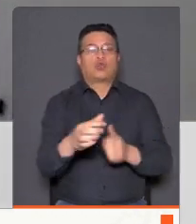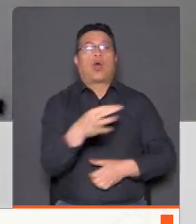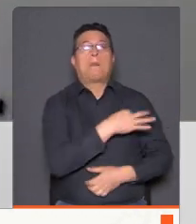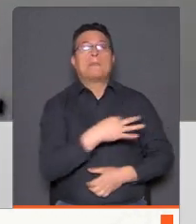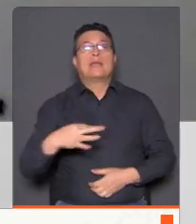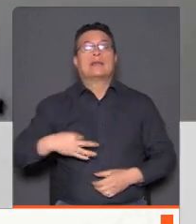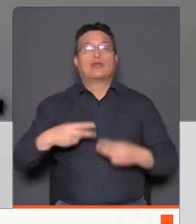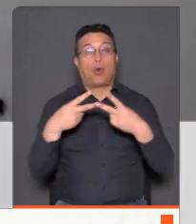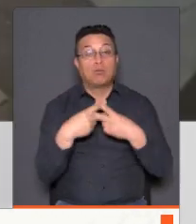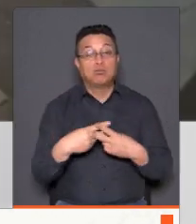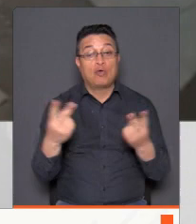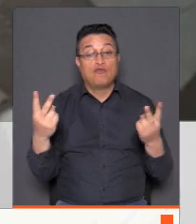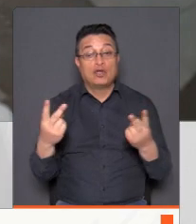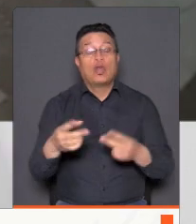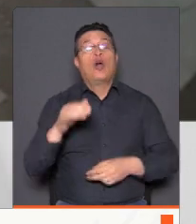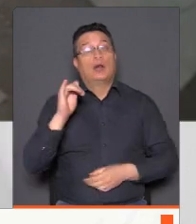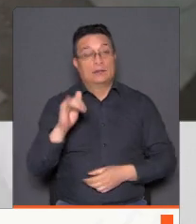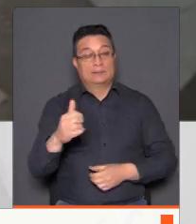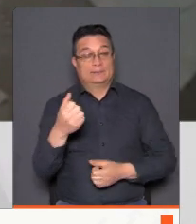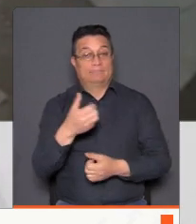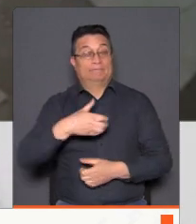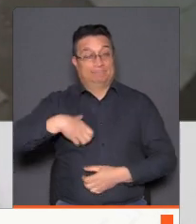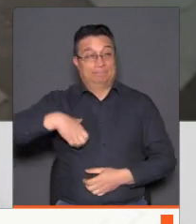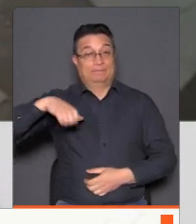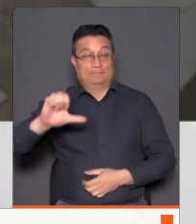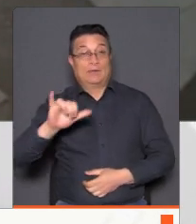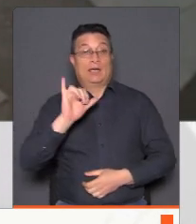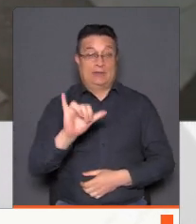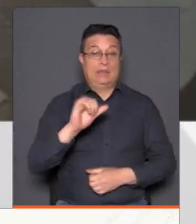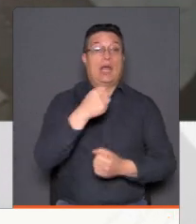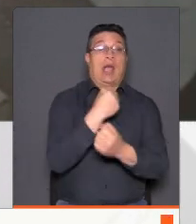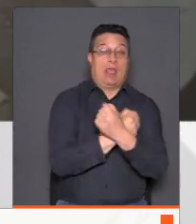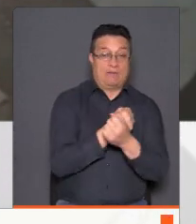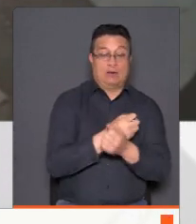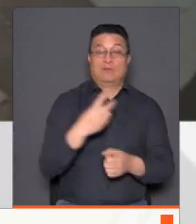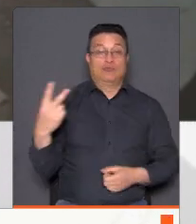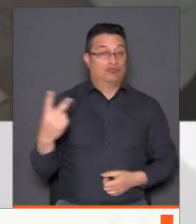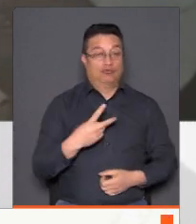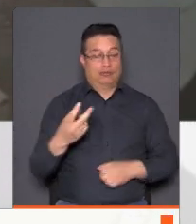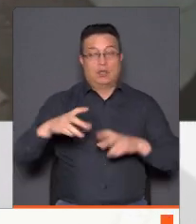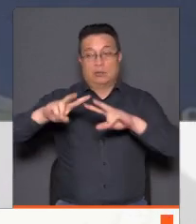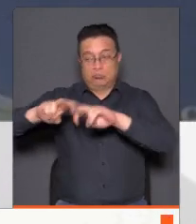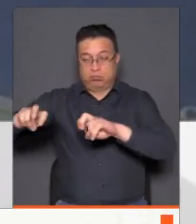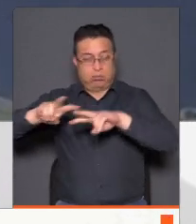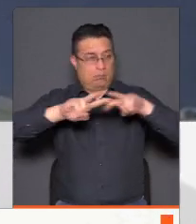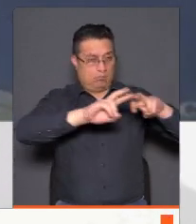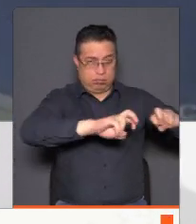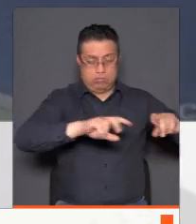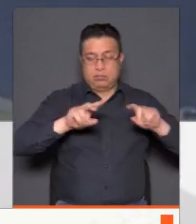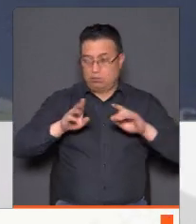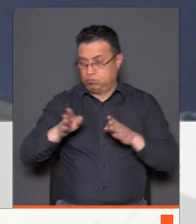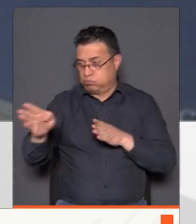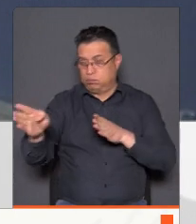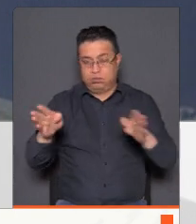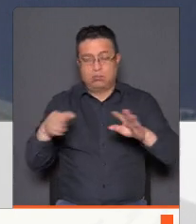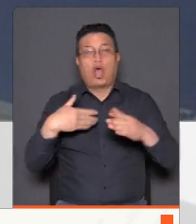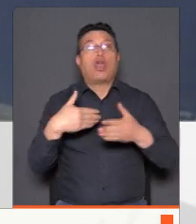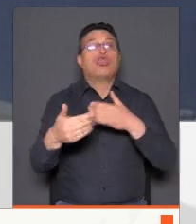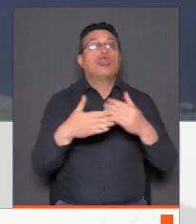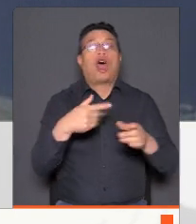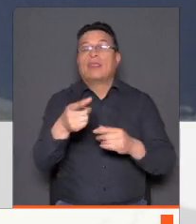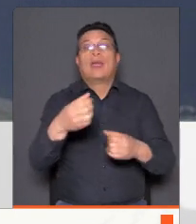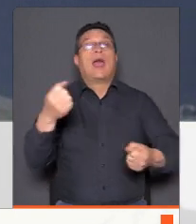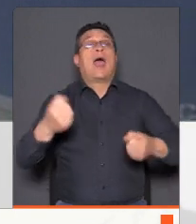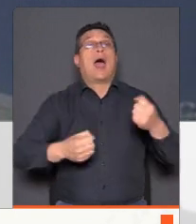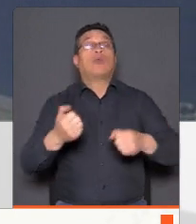Público. Tanto la Policía de Investigaciones como Carabineros realizan investigaciones para determinar dónde están esos vehículos